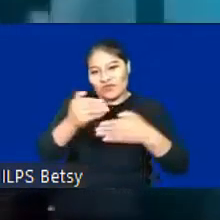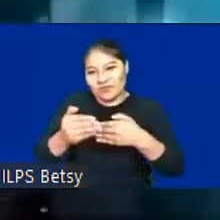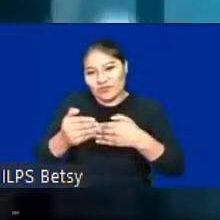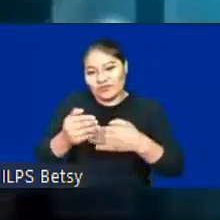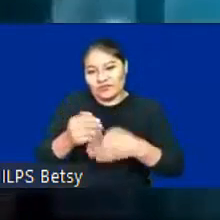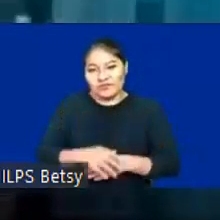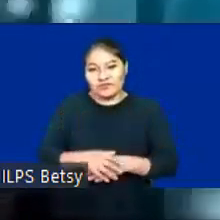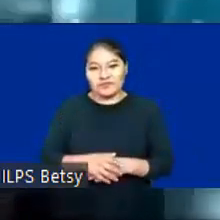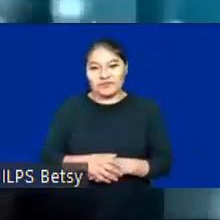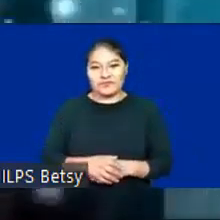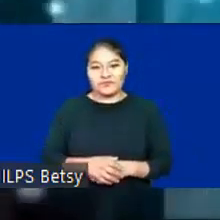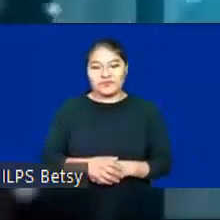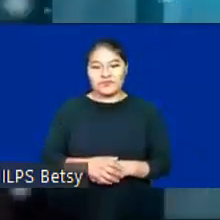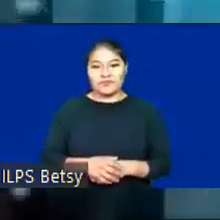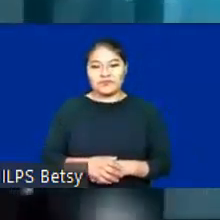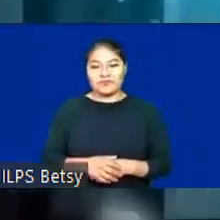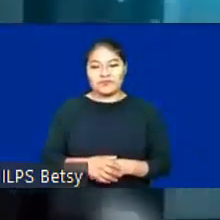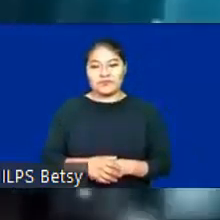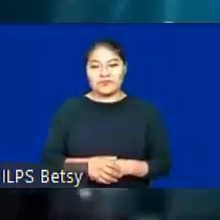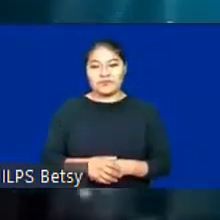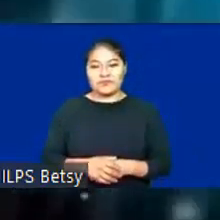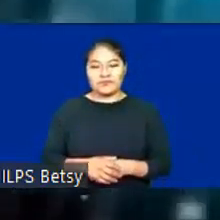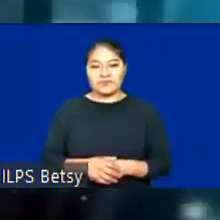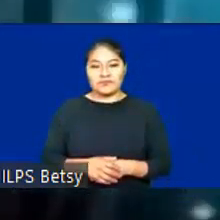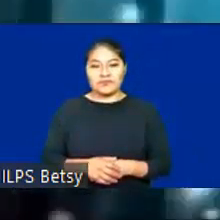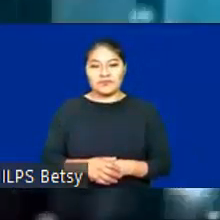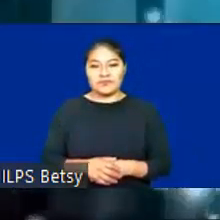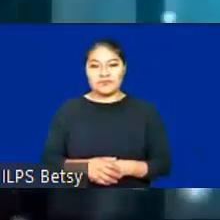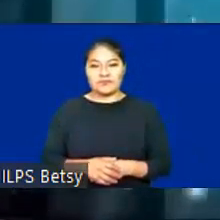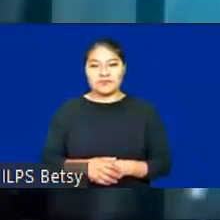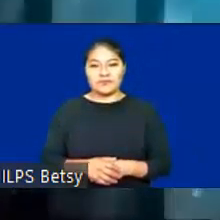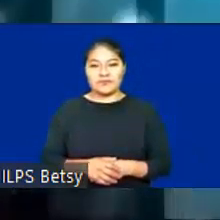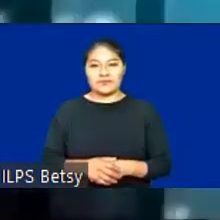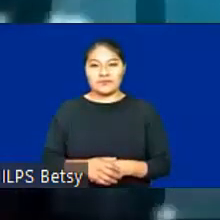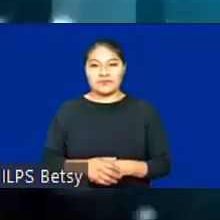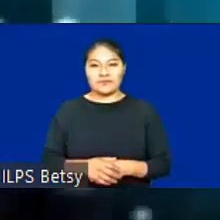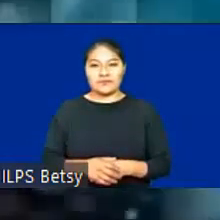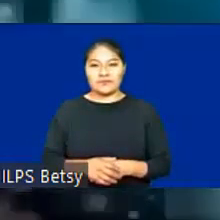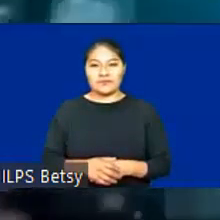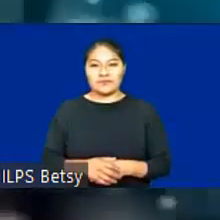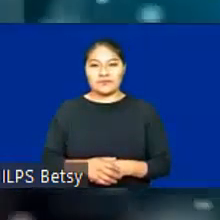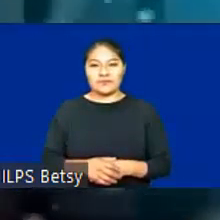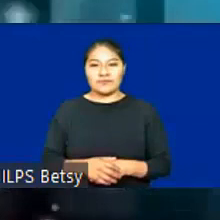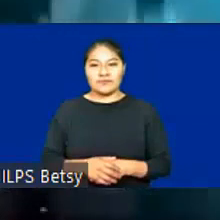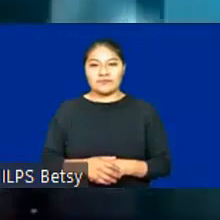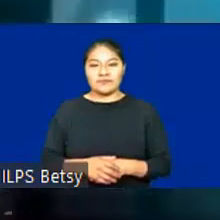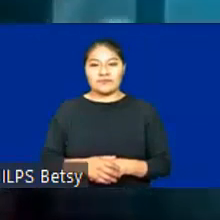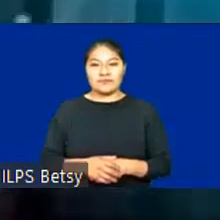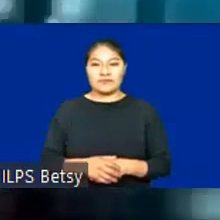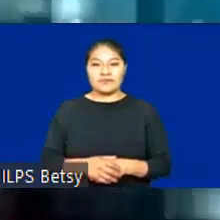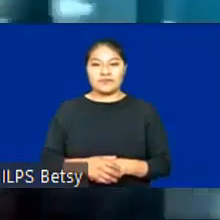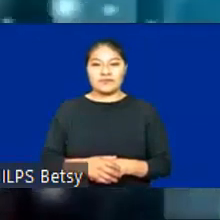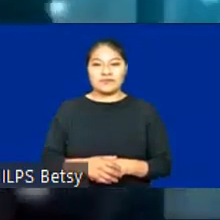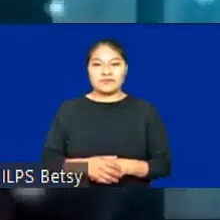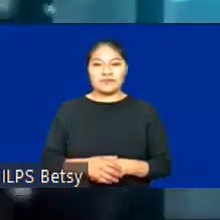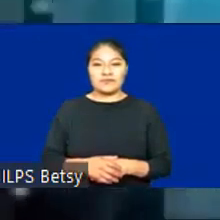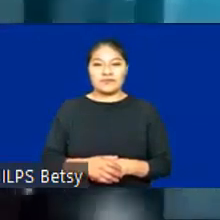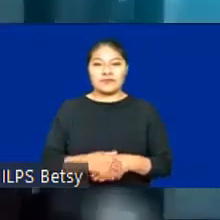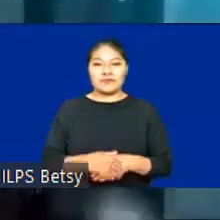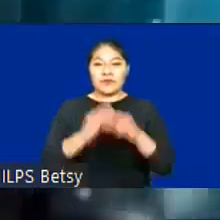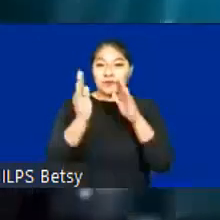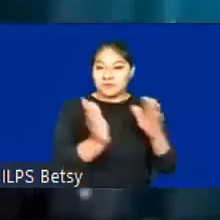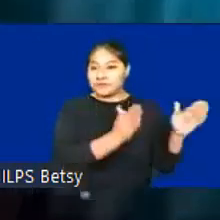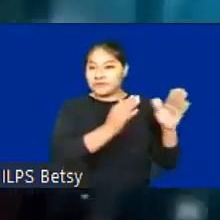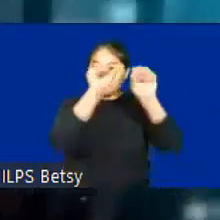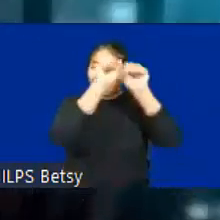Ahora vamos a hablar del sistema de publicidad registral en línea, es una plataforma que ya la tenemos bastantes